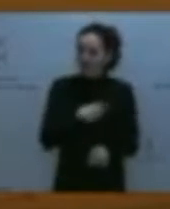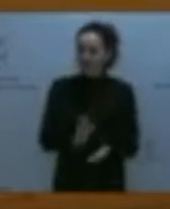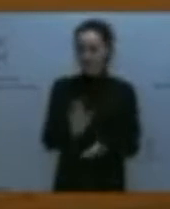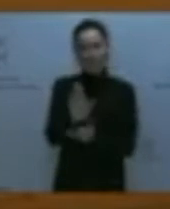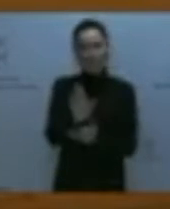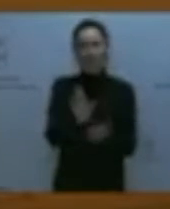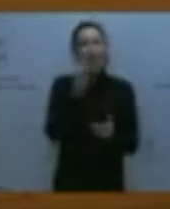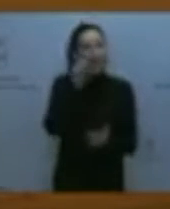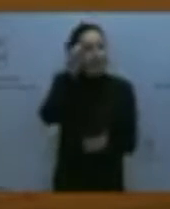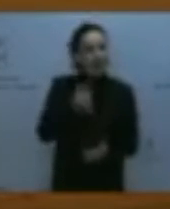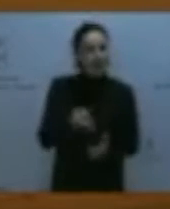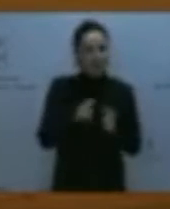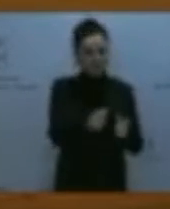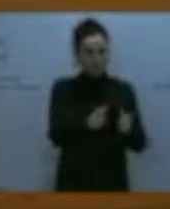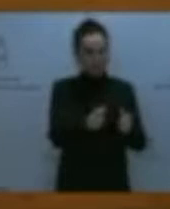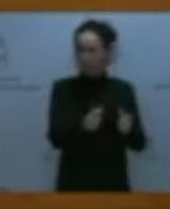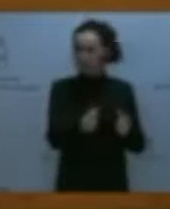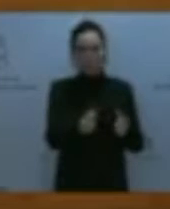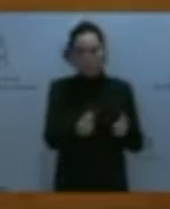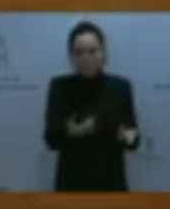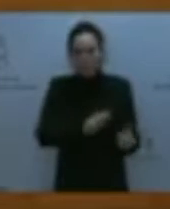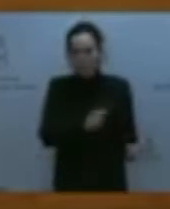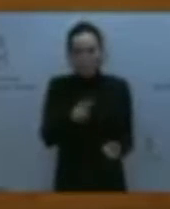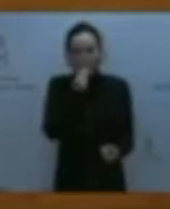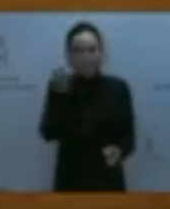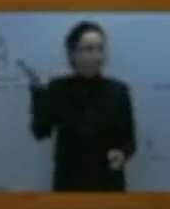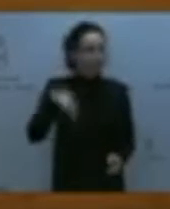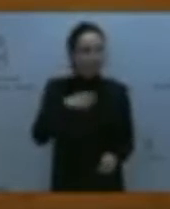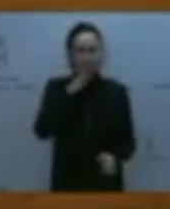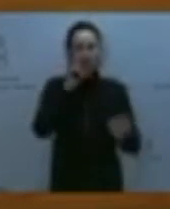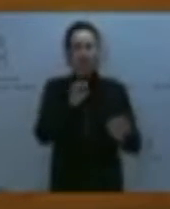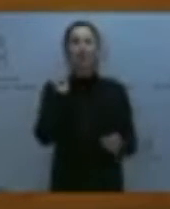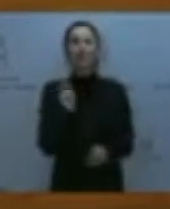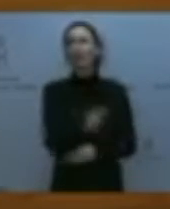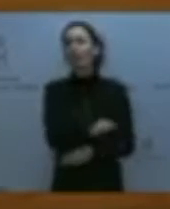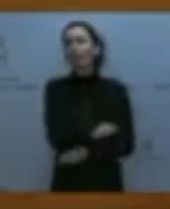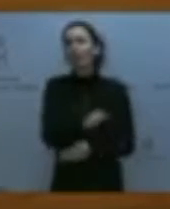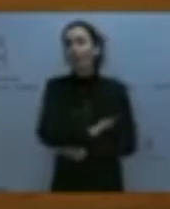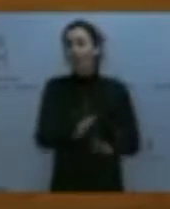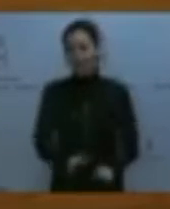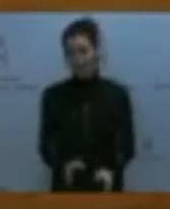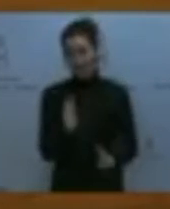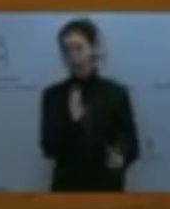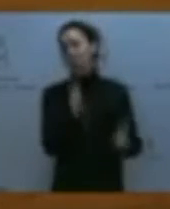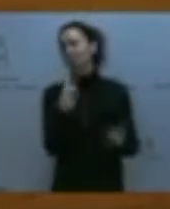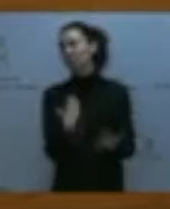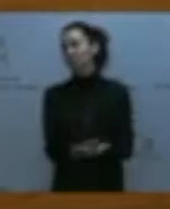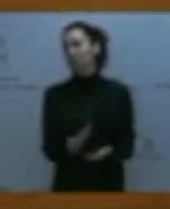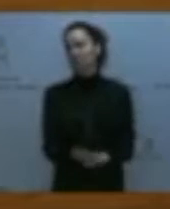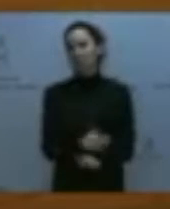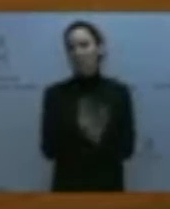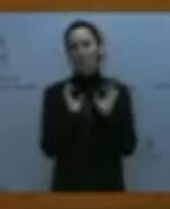una realidad del sector. El hecho de que funcione en base a subvenciones también termina siendo el